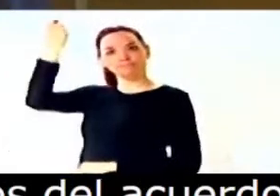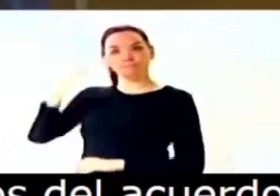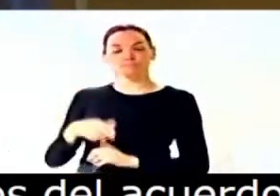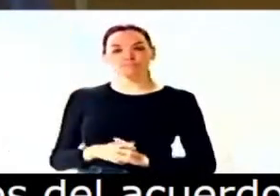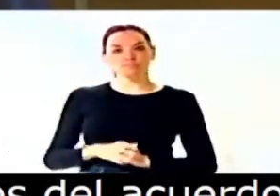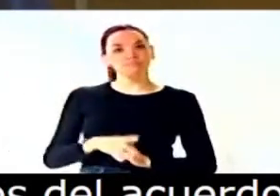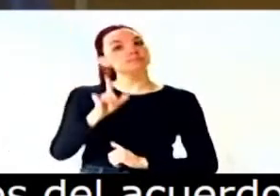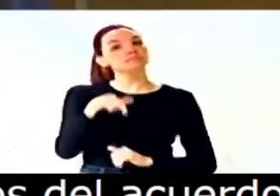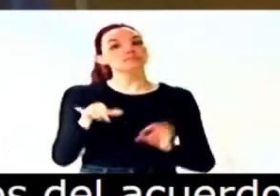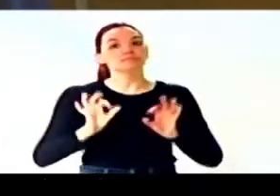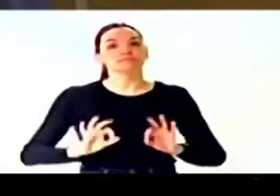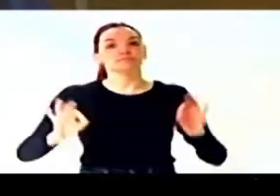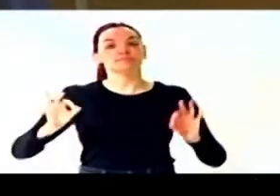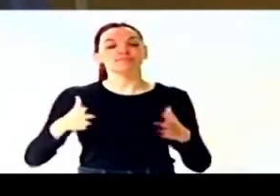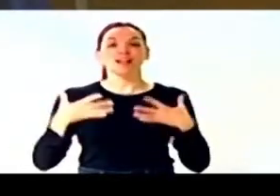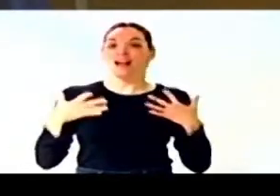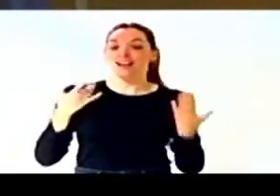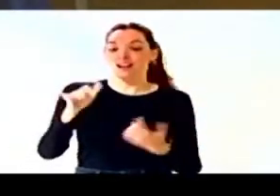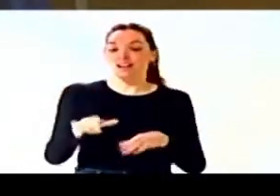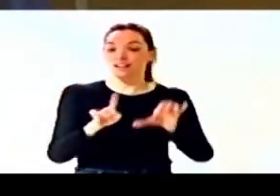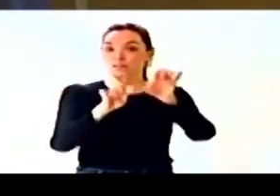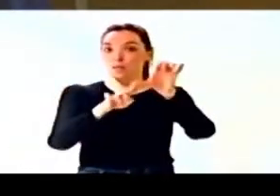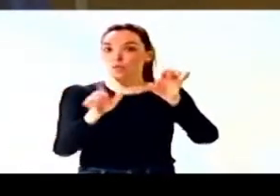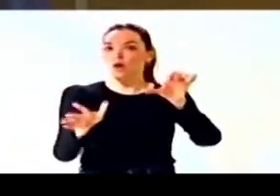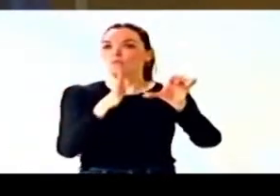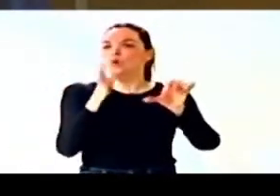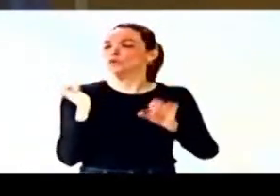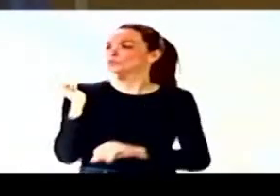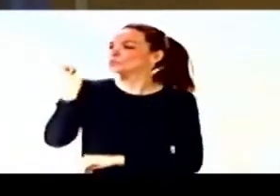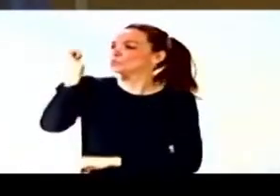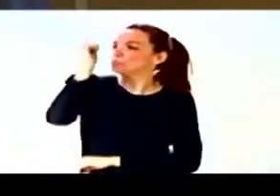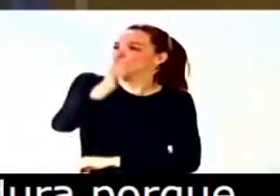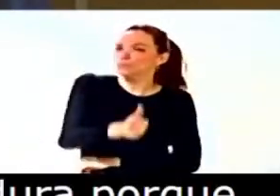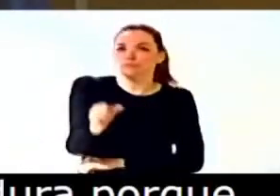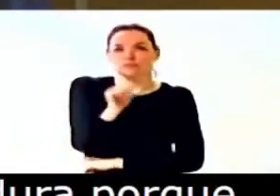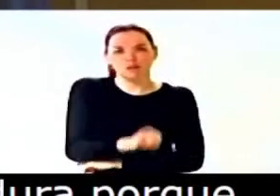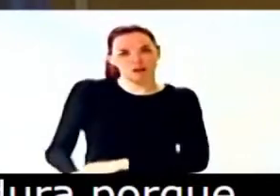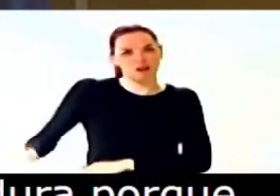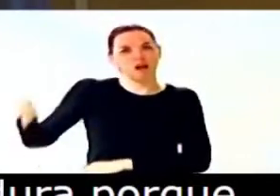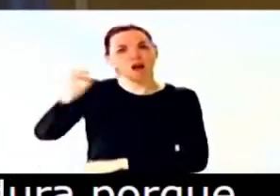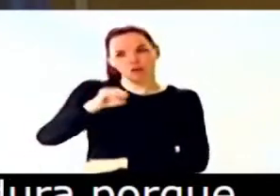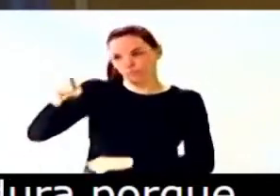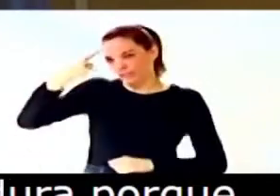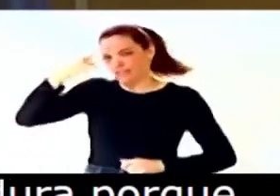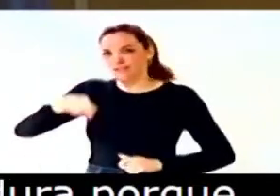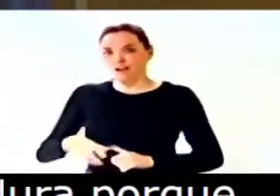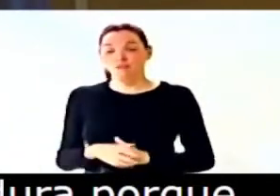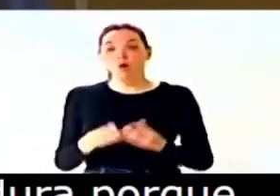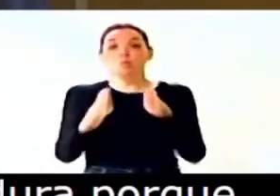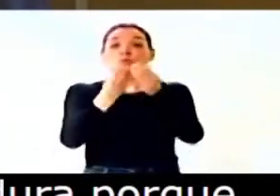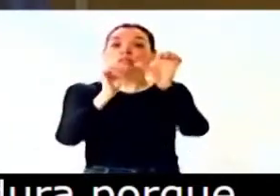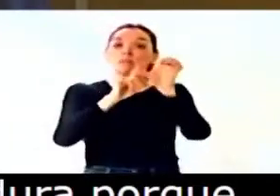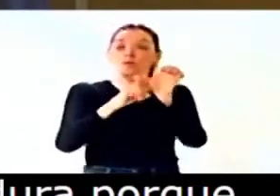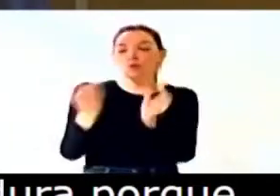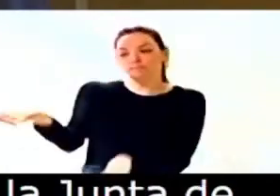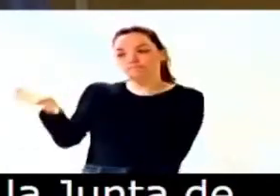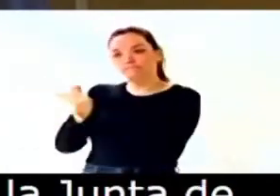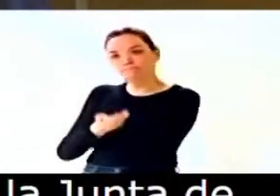nos alegramos en Extremadura porque desde hace muchos años, como bien saben, la Junta de Extremadura